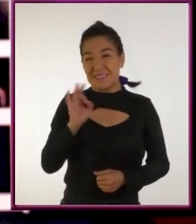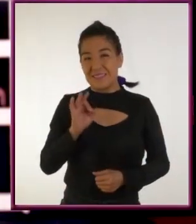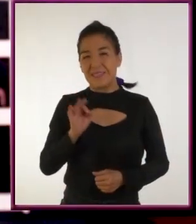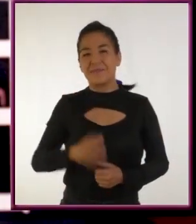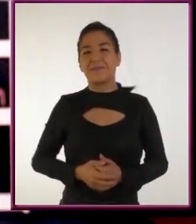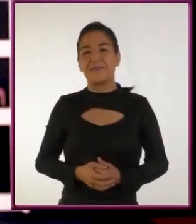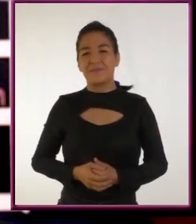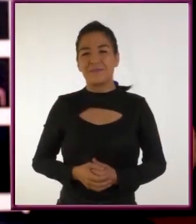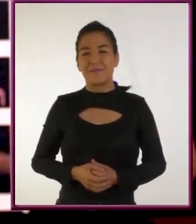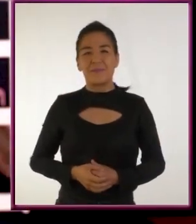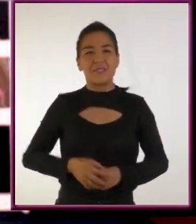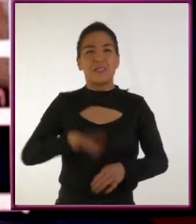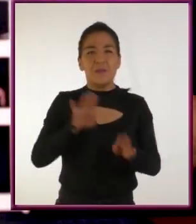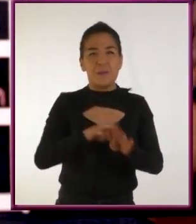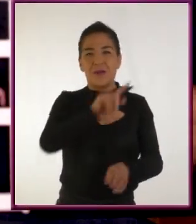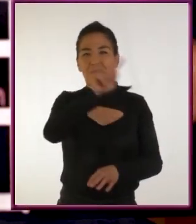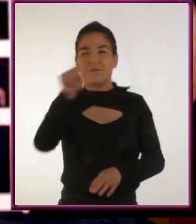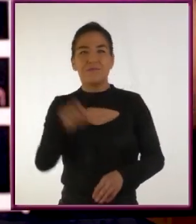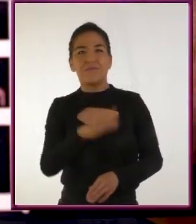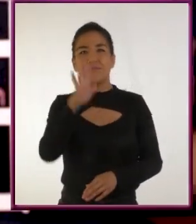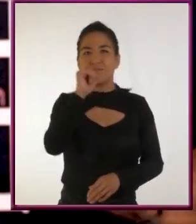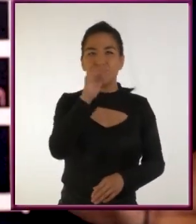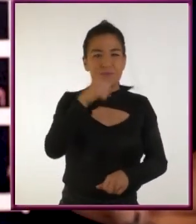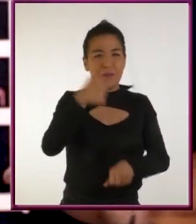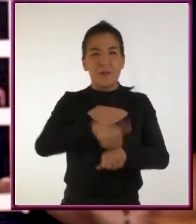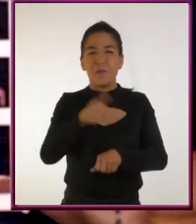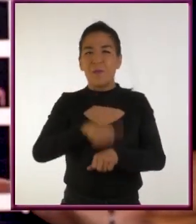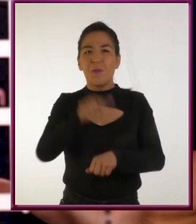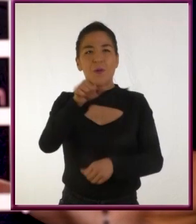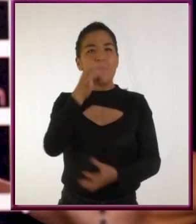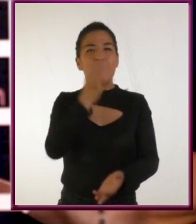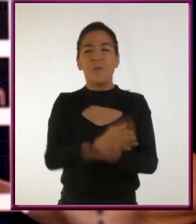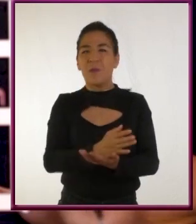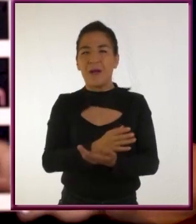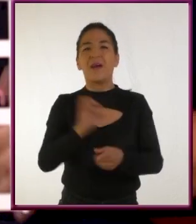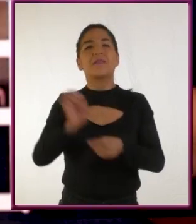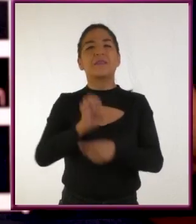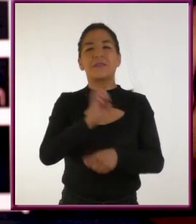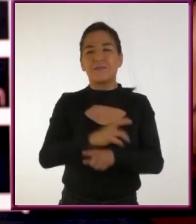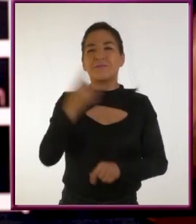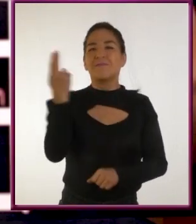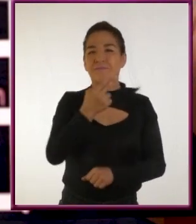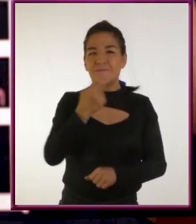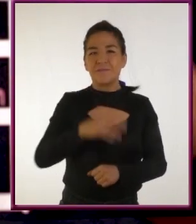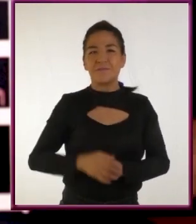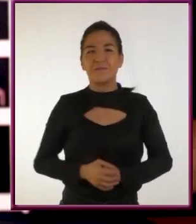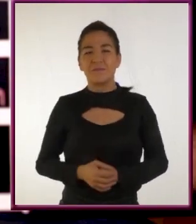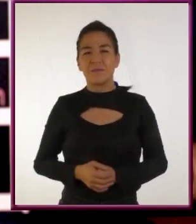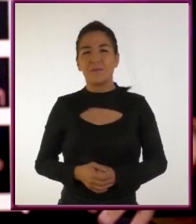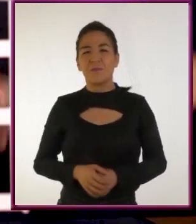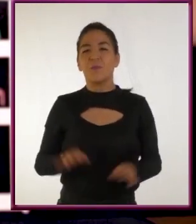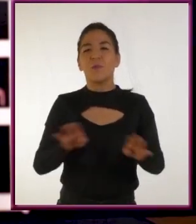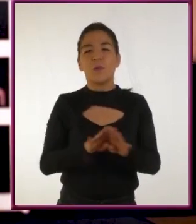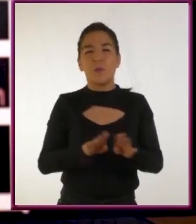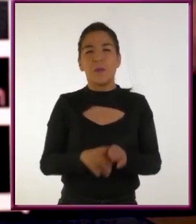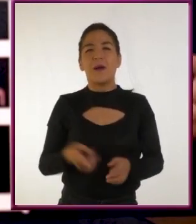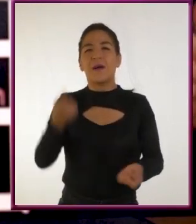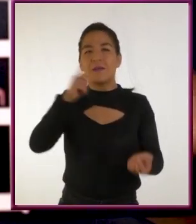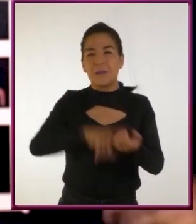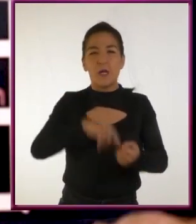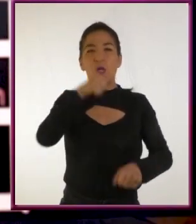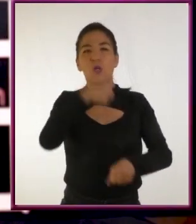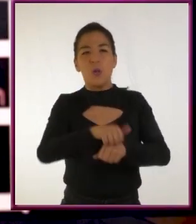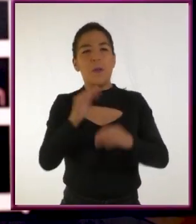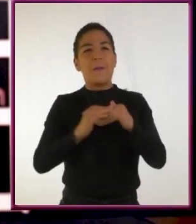Habrá un momento en que ya no vamos a encontrar de estos números únicos. Entonces tendremos que pasar a métodos